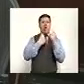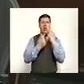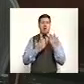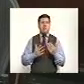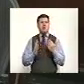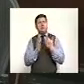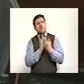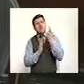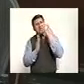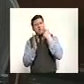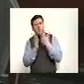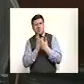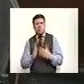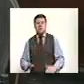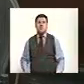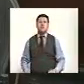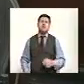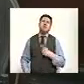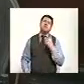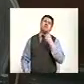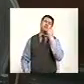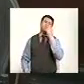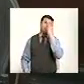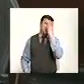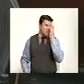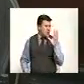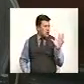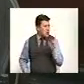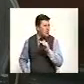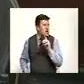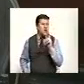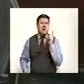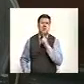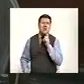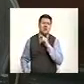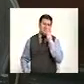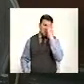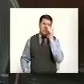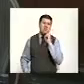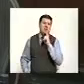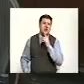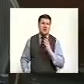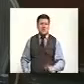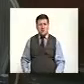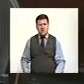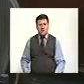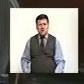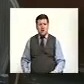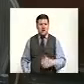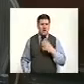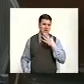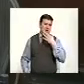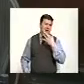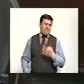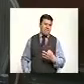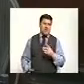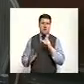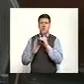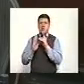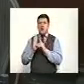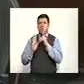argumentación. Pero me pregunto, ¿por qué todas esas mentiras terminan convirtiéndose no solo en verdades, sino en